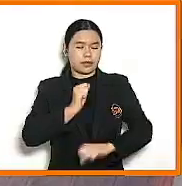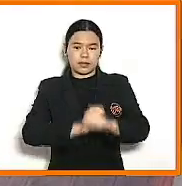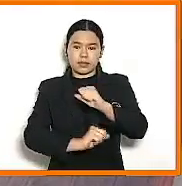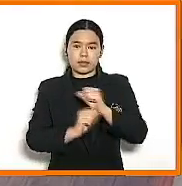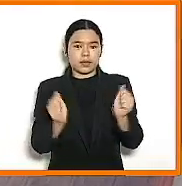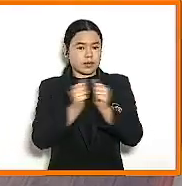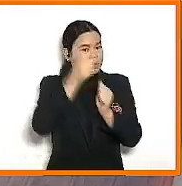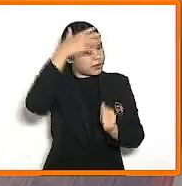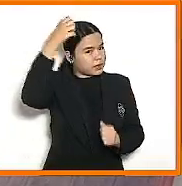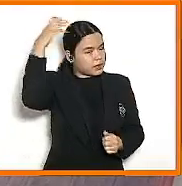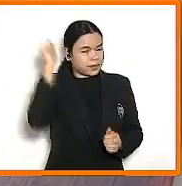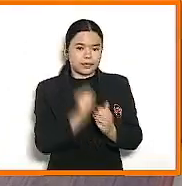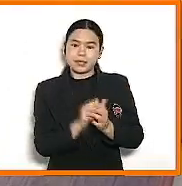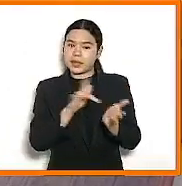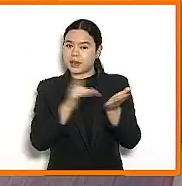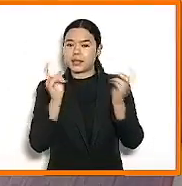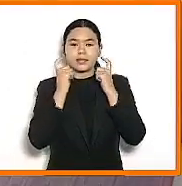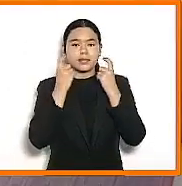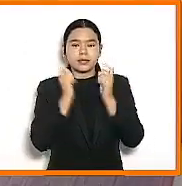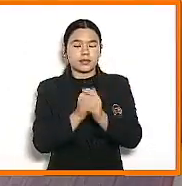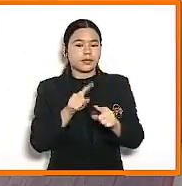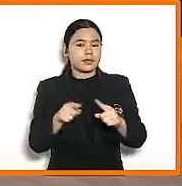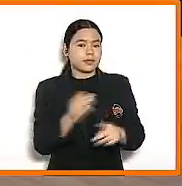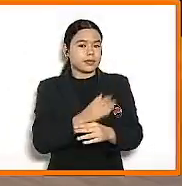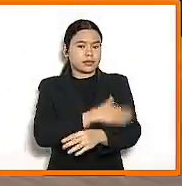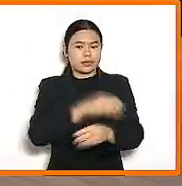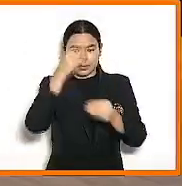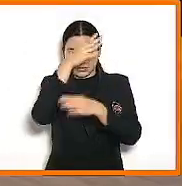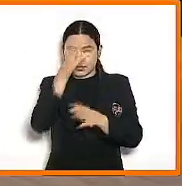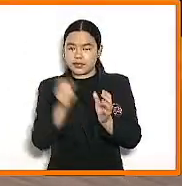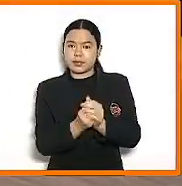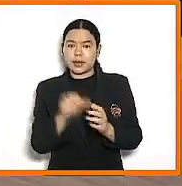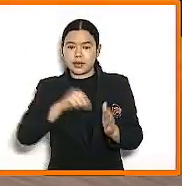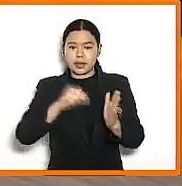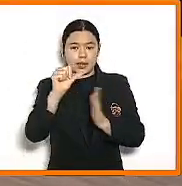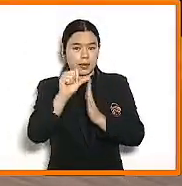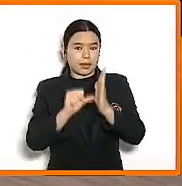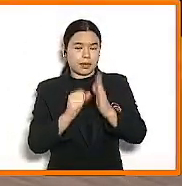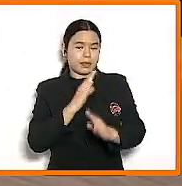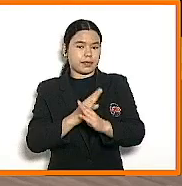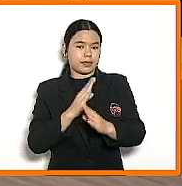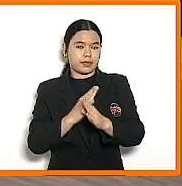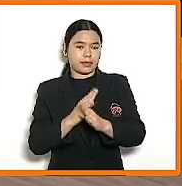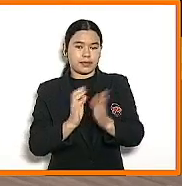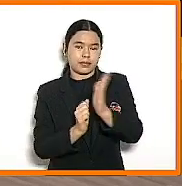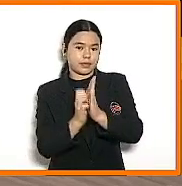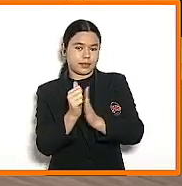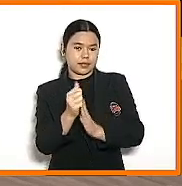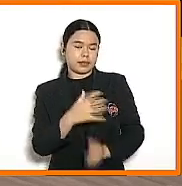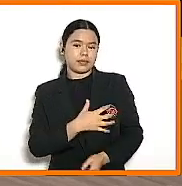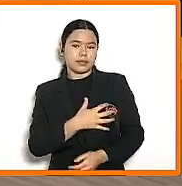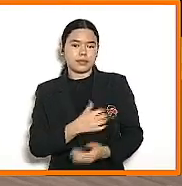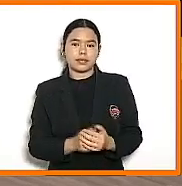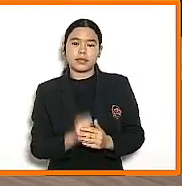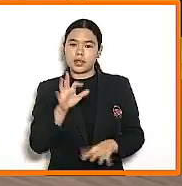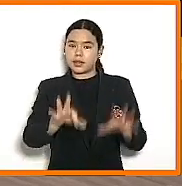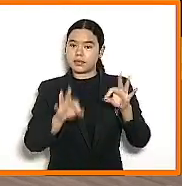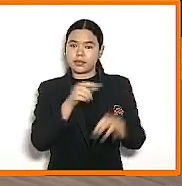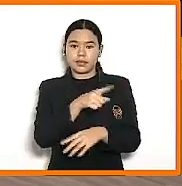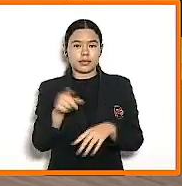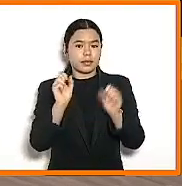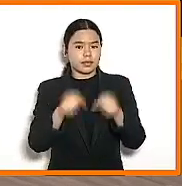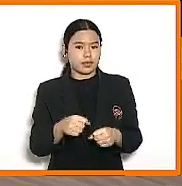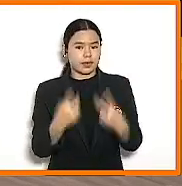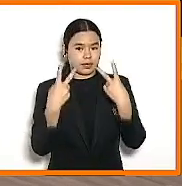junto a Charlene. Muchísimas gracias, Tatiana, pero antes les comento que estamos en el mes de la prevención del cáncer de mama. Te invito a que